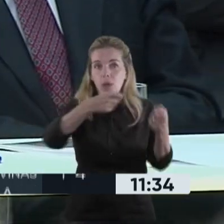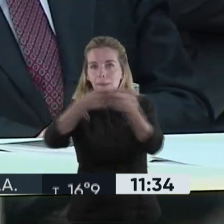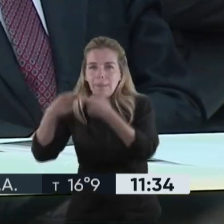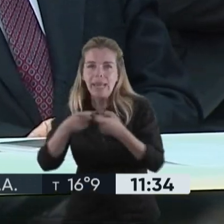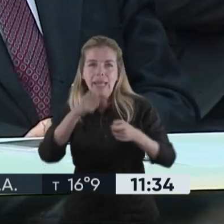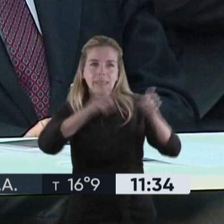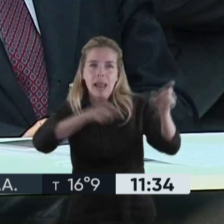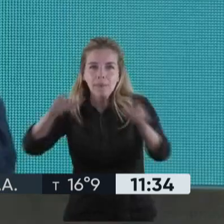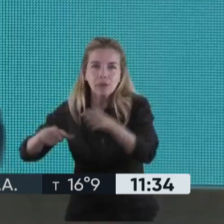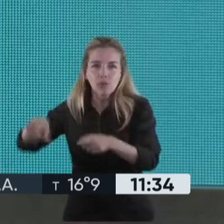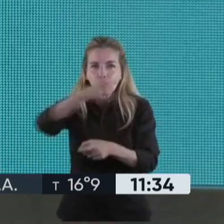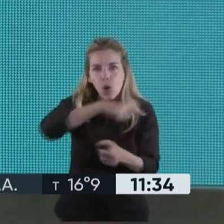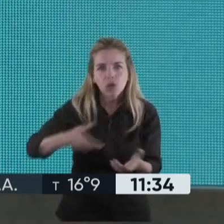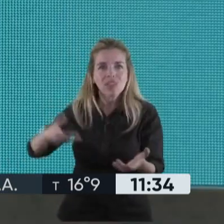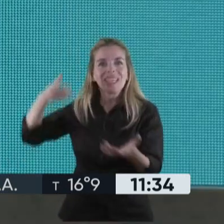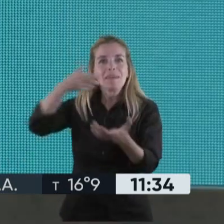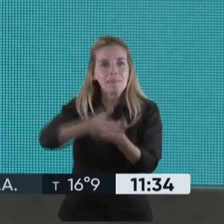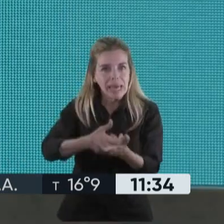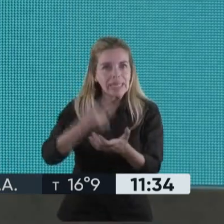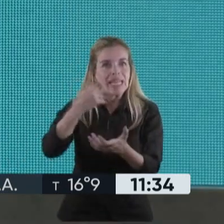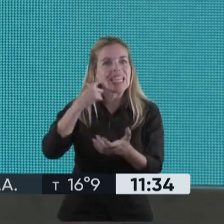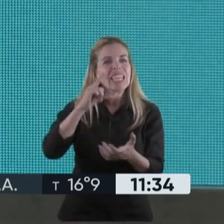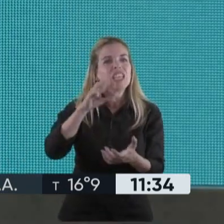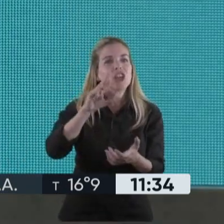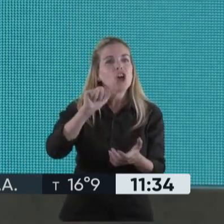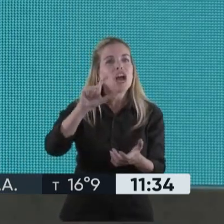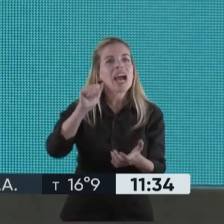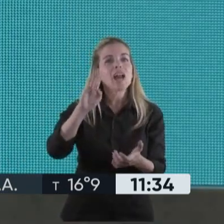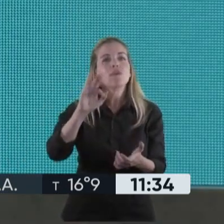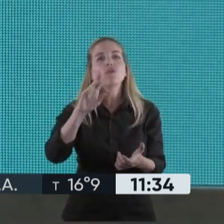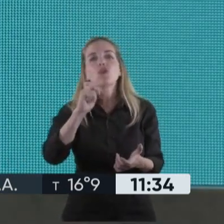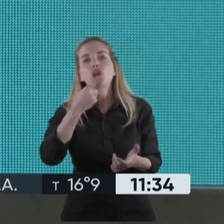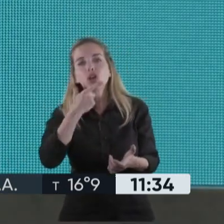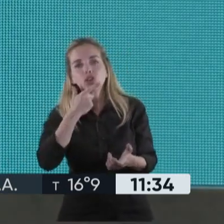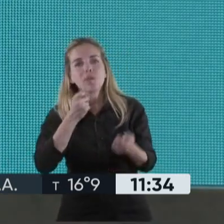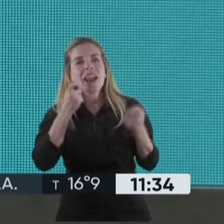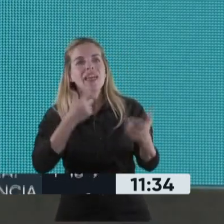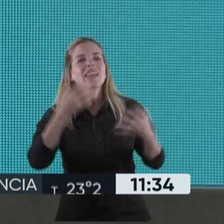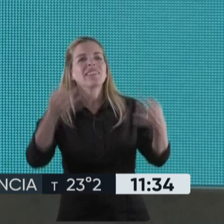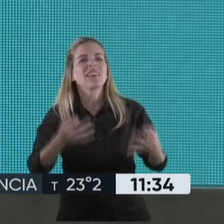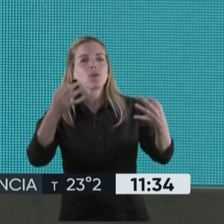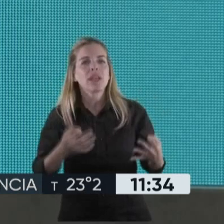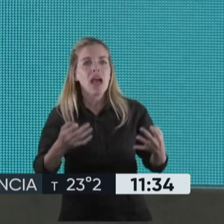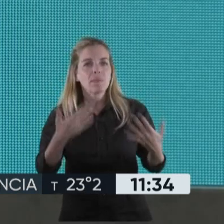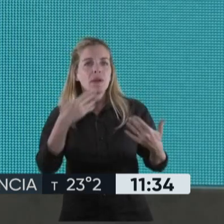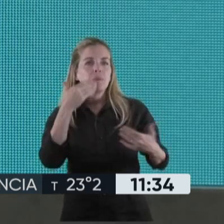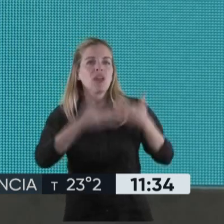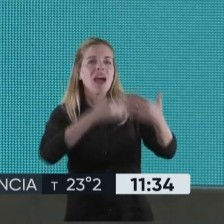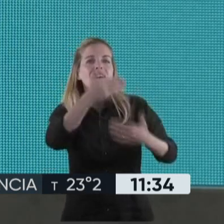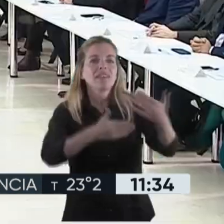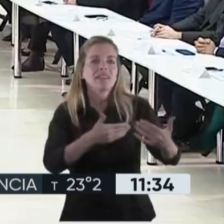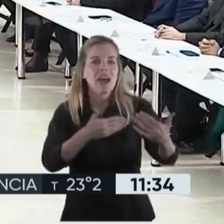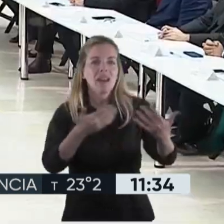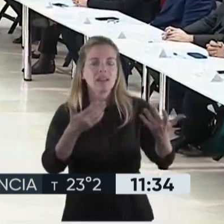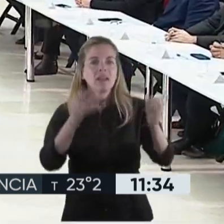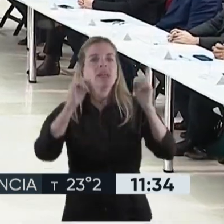en la producción de hidrocarburos, las certezas necesarias para poder avanzar.